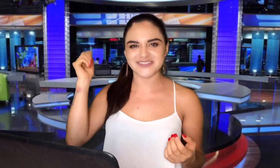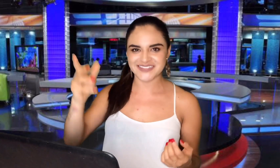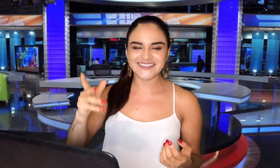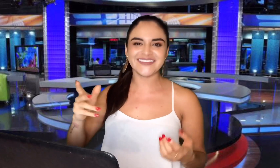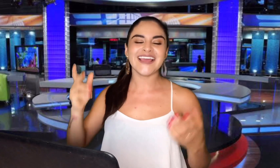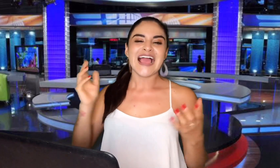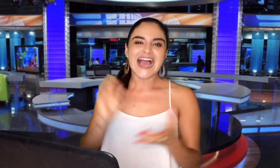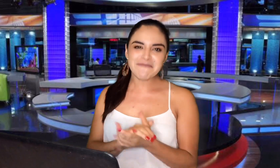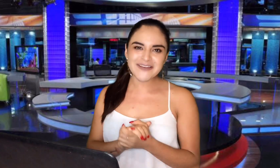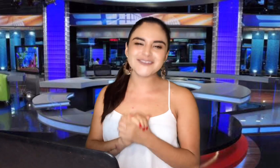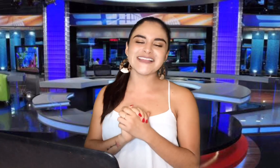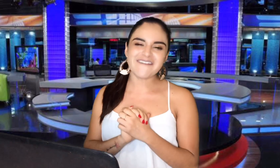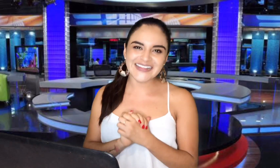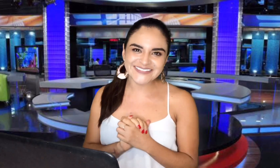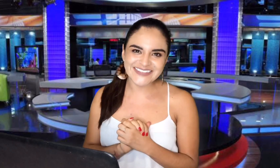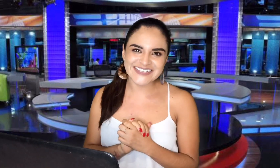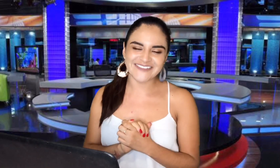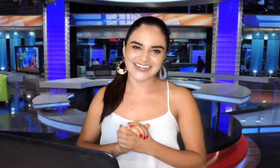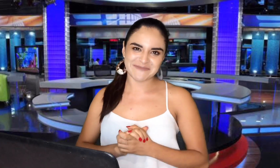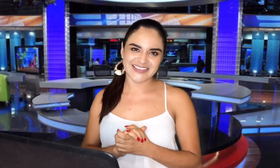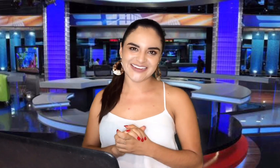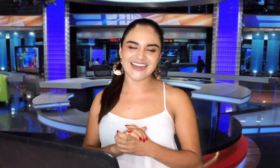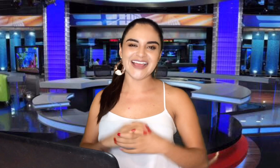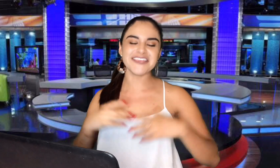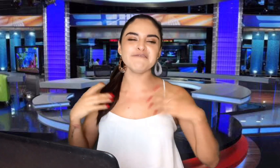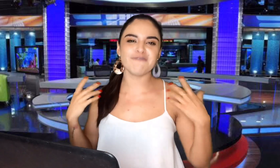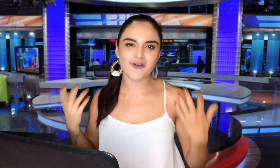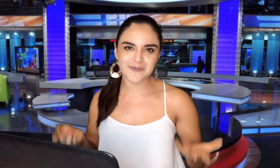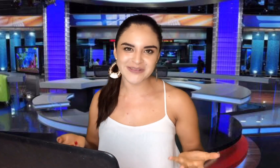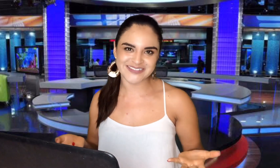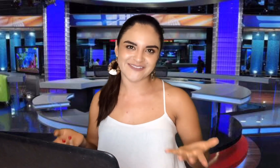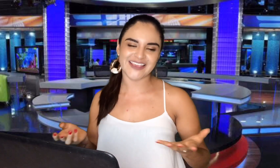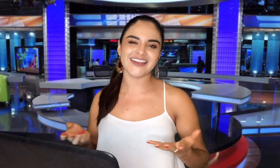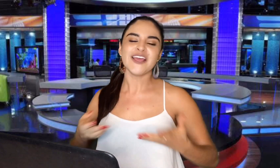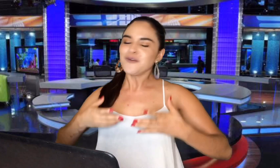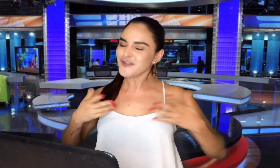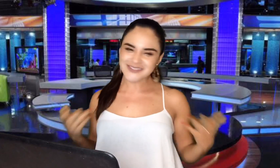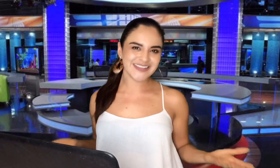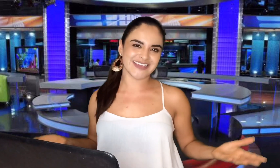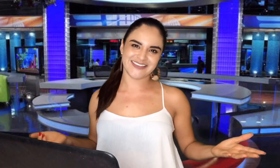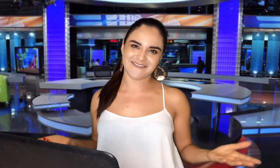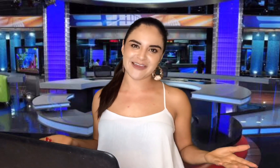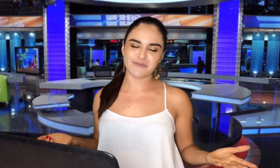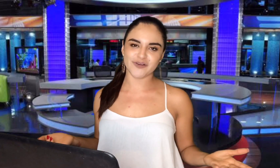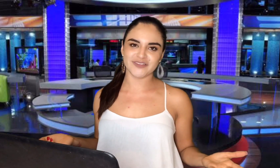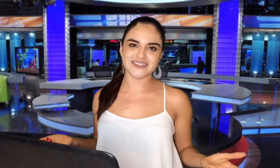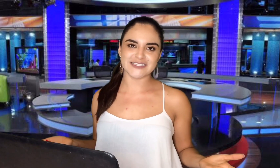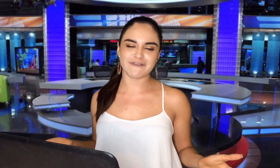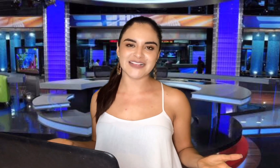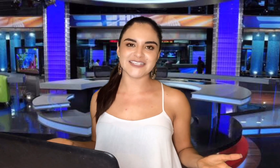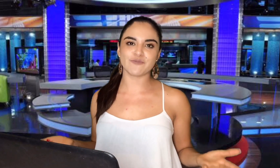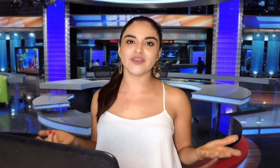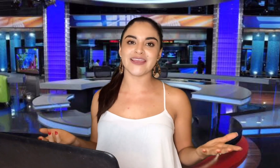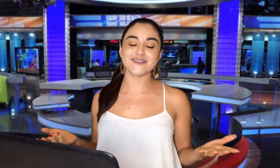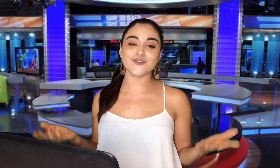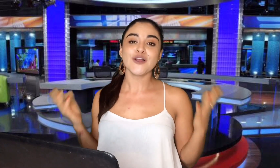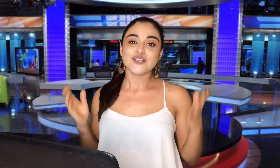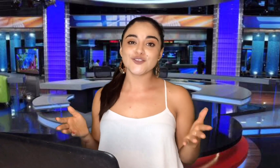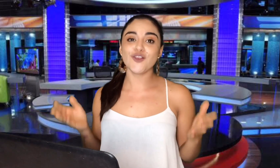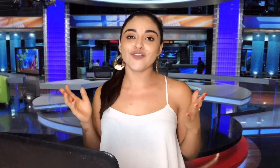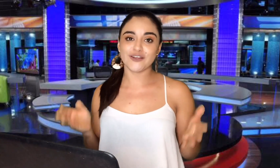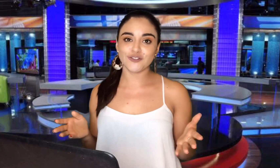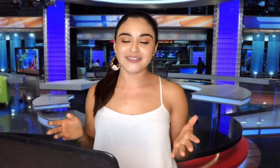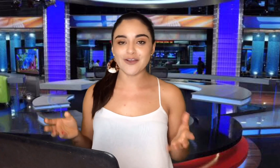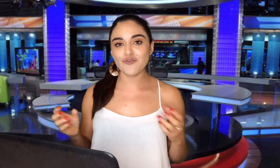al presidente al menos levántense a ver la mañanera infórmense bien no se dejen llevar por noticias falsas porque eso